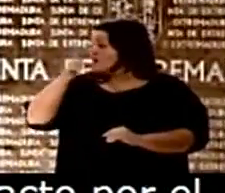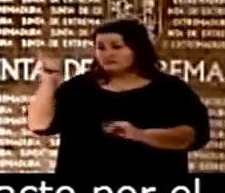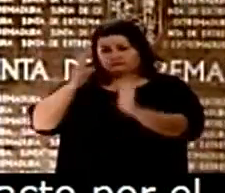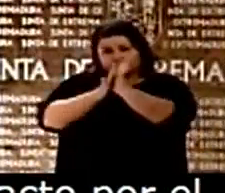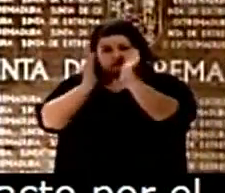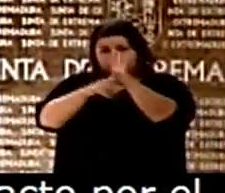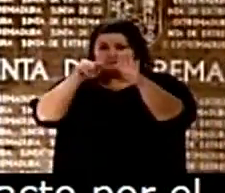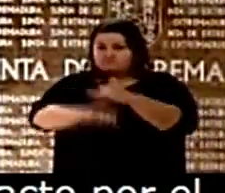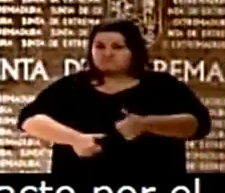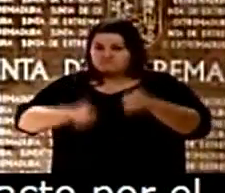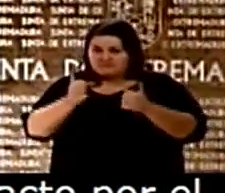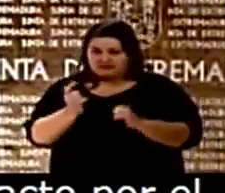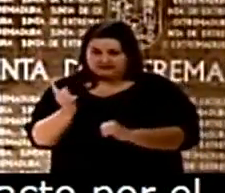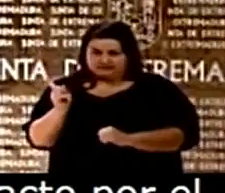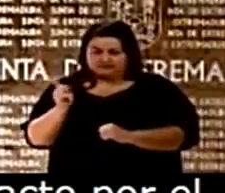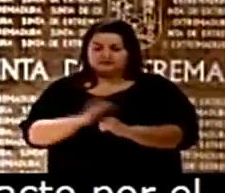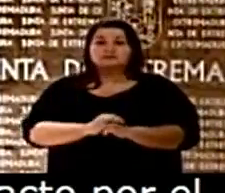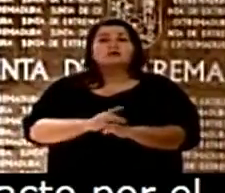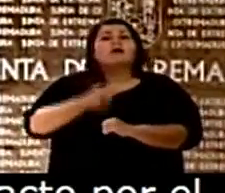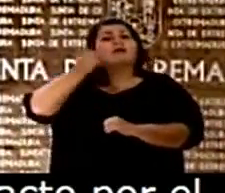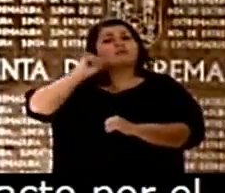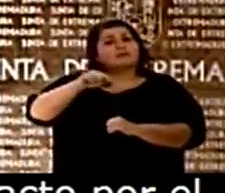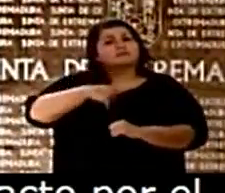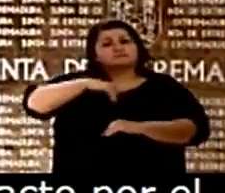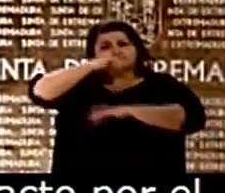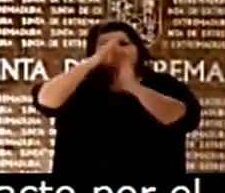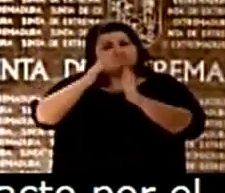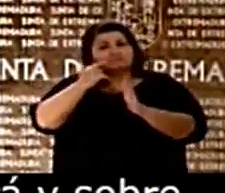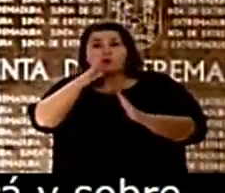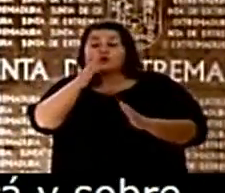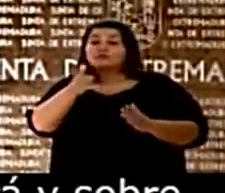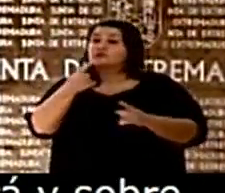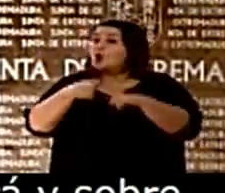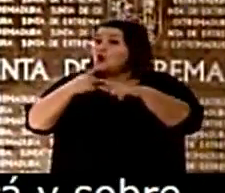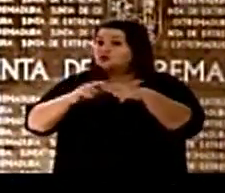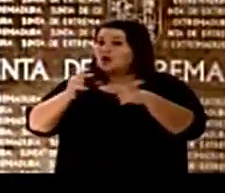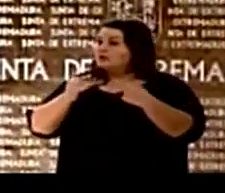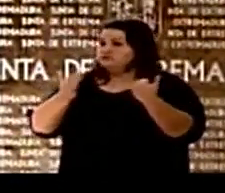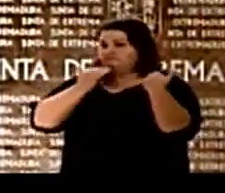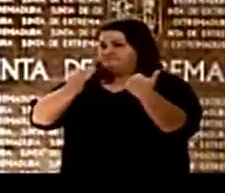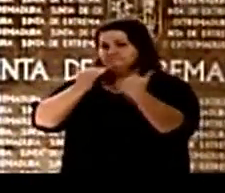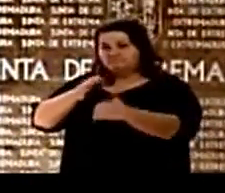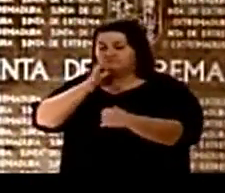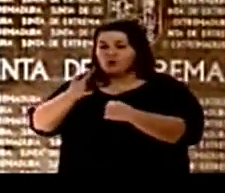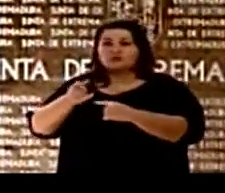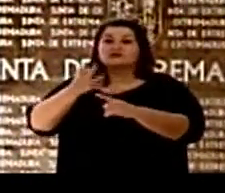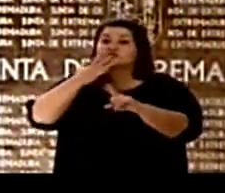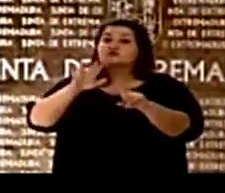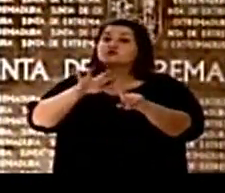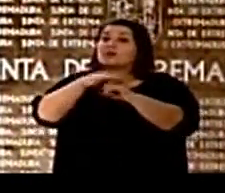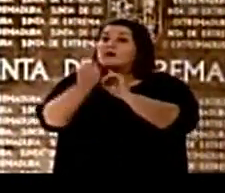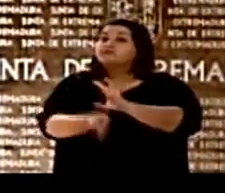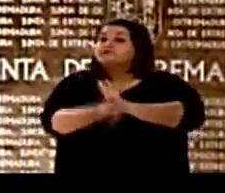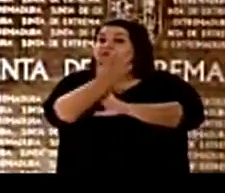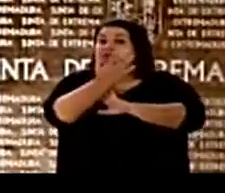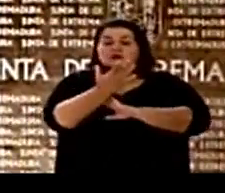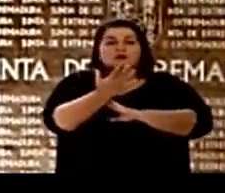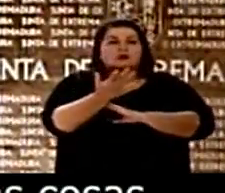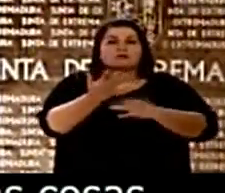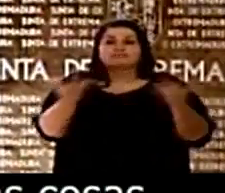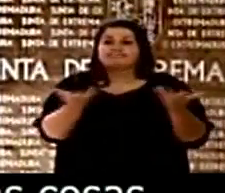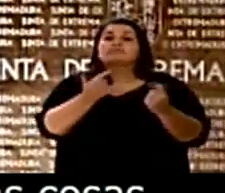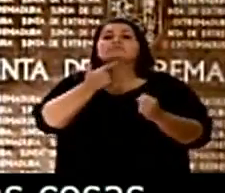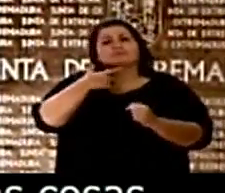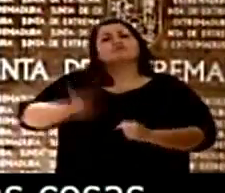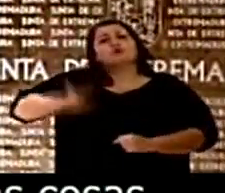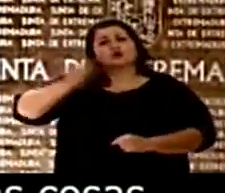desarrollará y, sobre todo, estar pendiente. Hay cosas en la vida que se agradecen cuando las cosas ocurren. Lo importante es dar la cara,